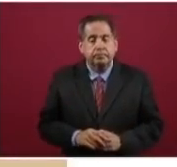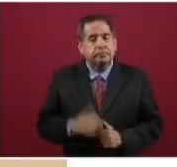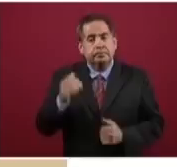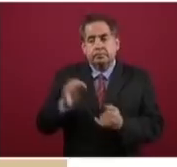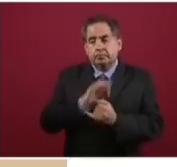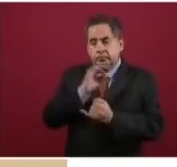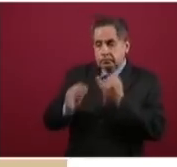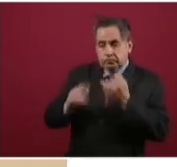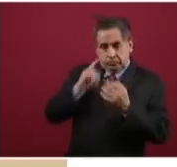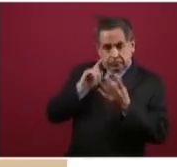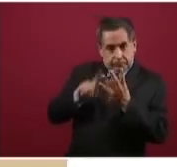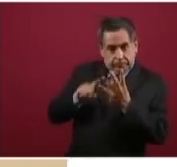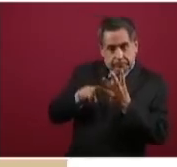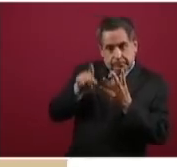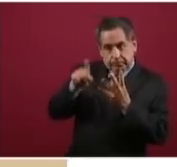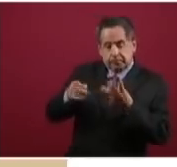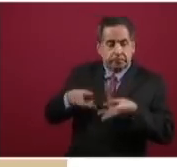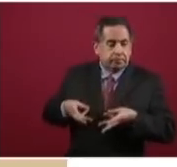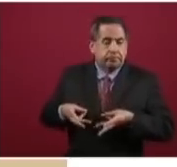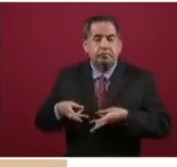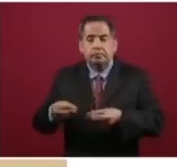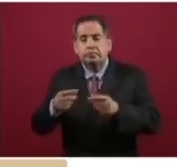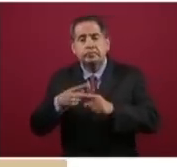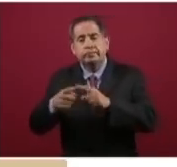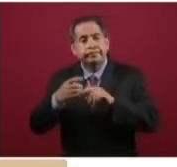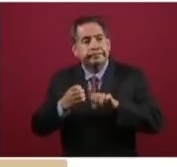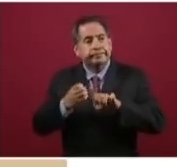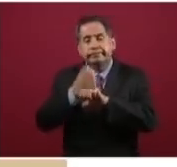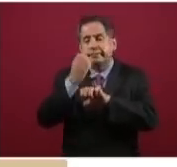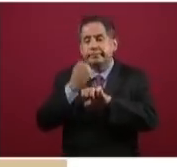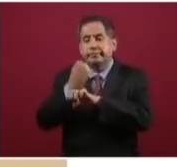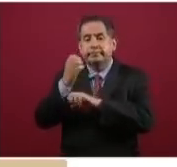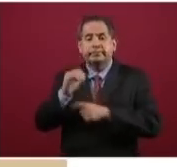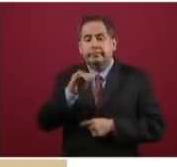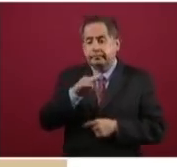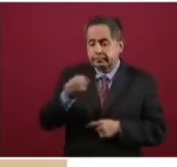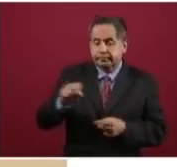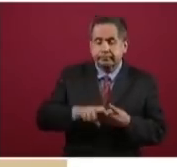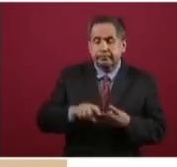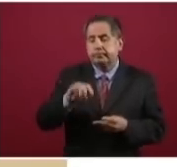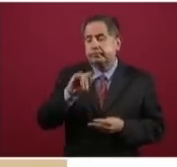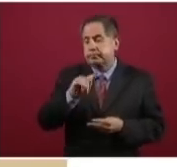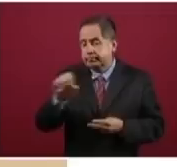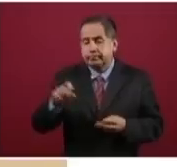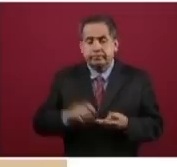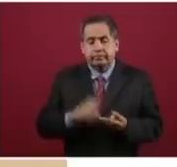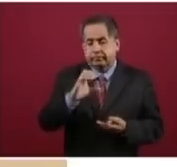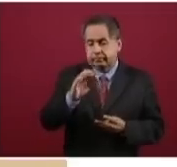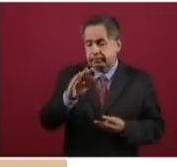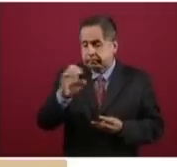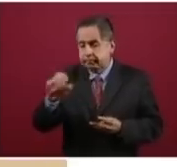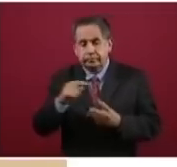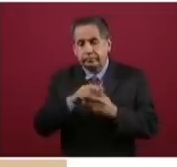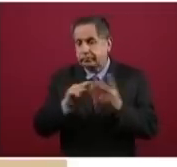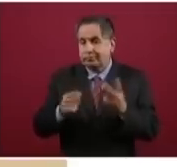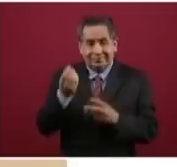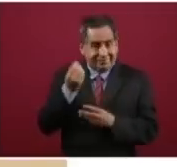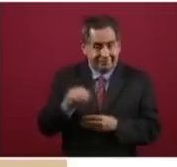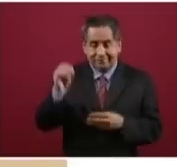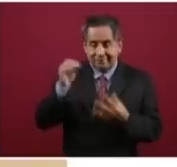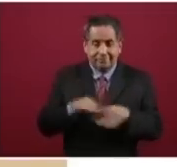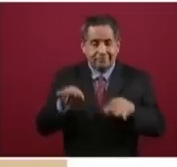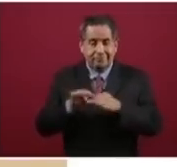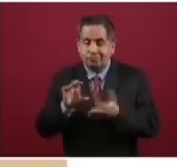finalmente tenemos todo el gasto asociado a las entidades y empresas insiste pemex y cf ellos tienen fundamentalmente